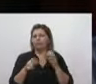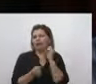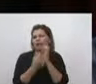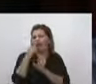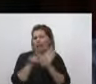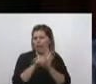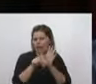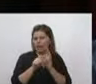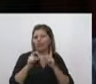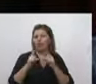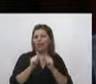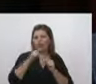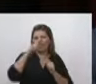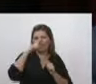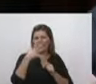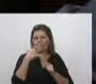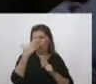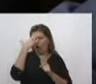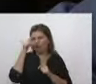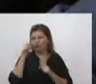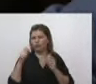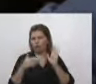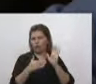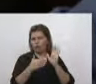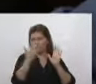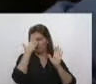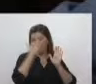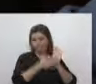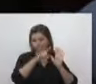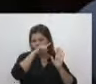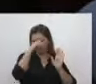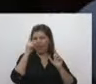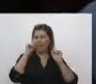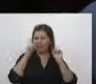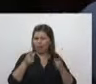por supuesto también las voces oficialistas. Sí. Ni siquiera Atauche había dicho que